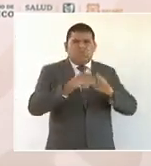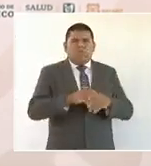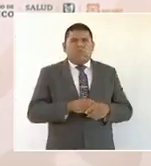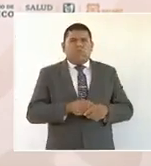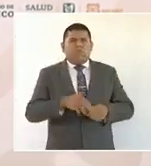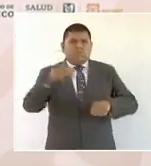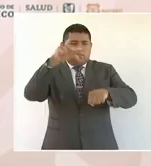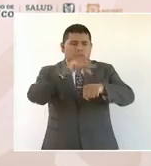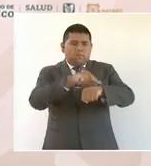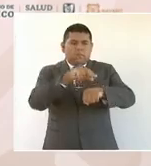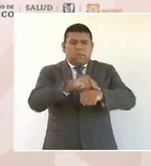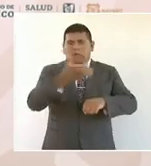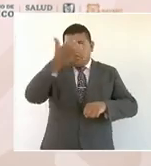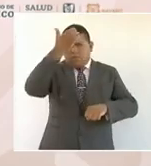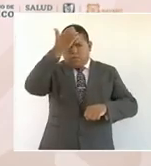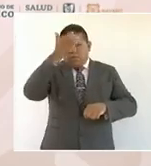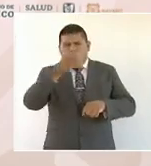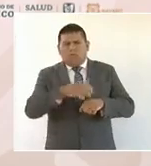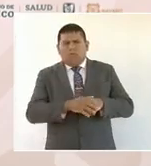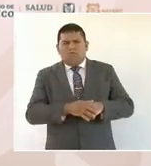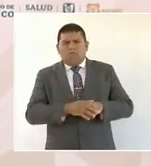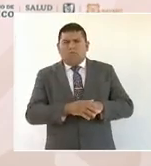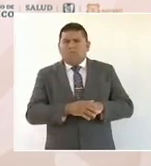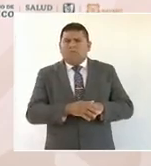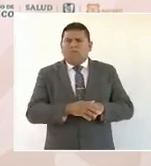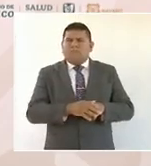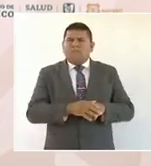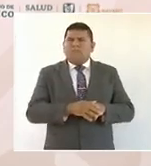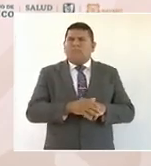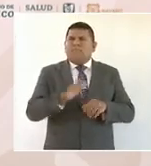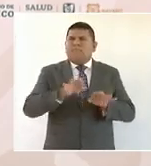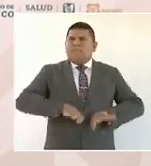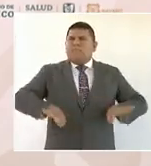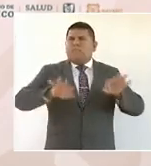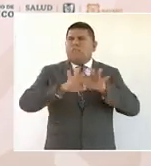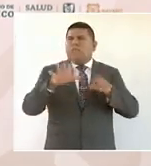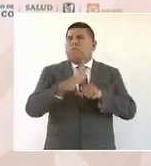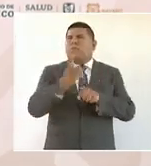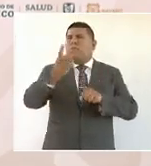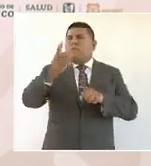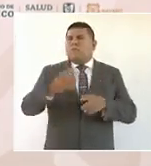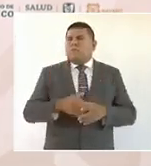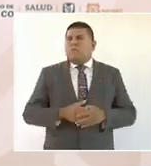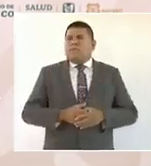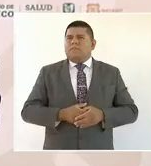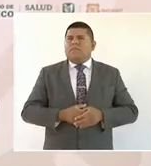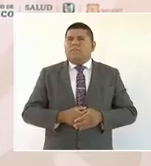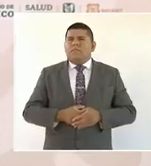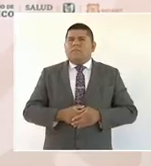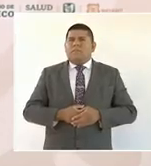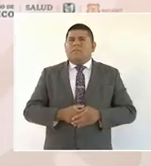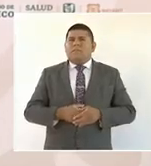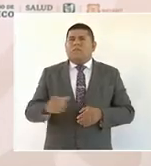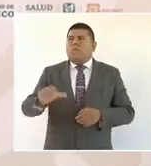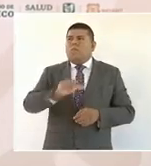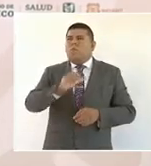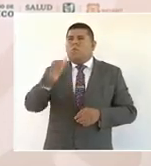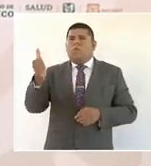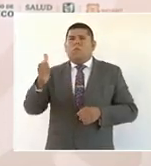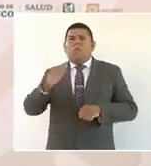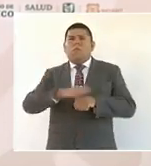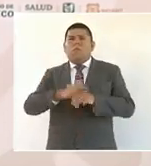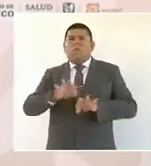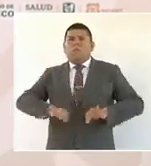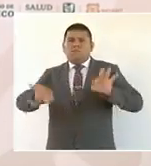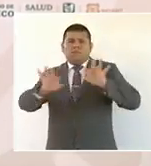de médico, de enfermera, tiene que ver más que con ninguna otra cosa, con